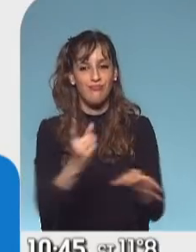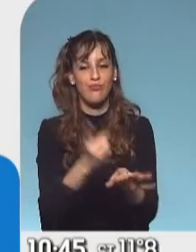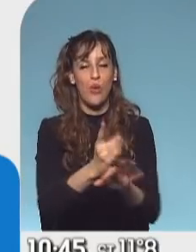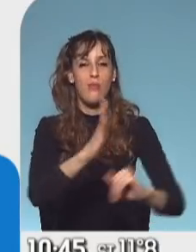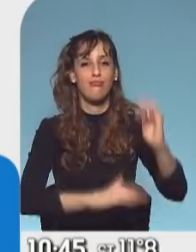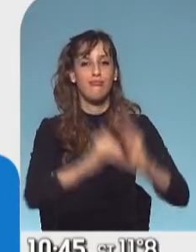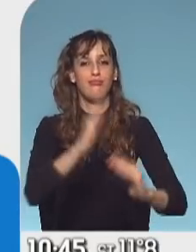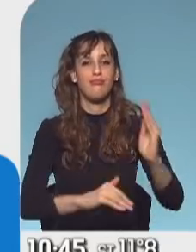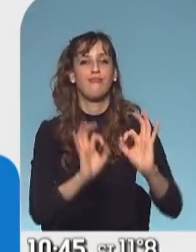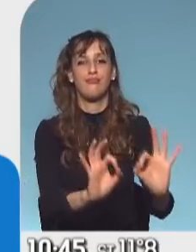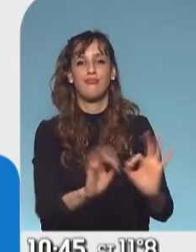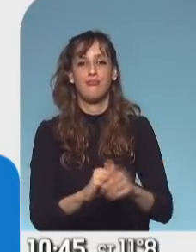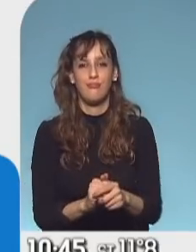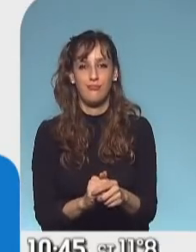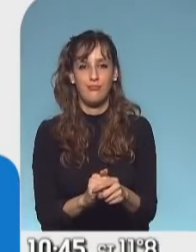Una escuela.